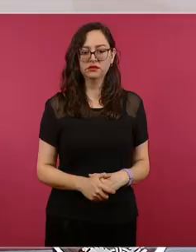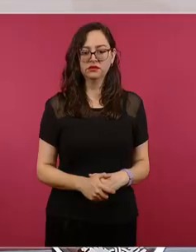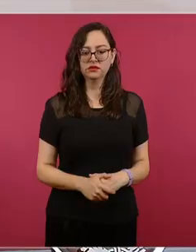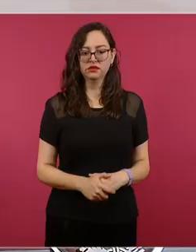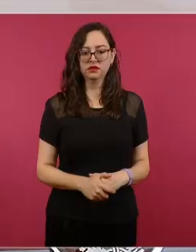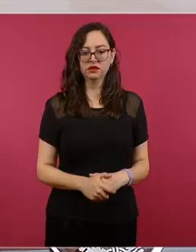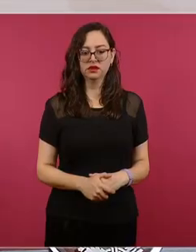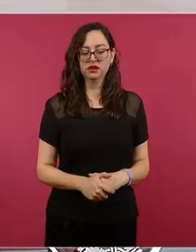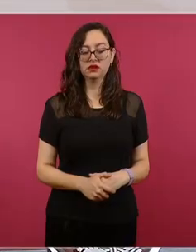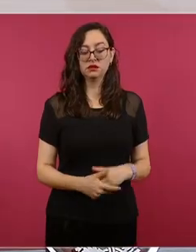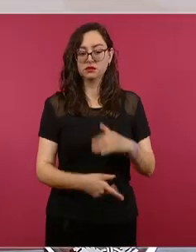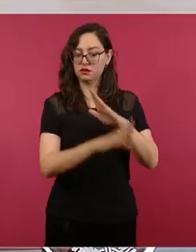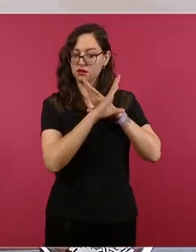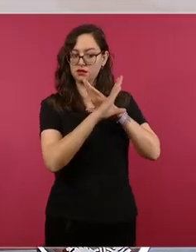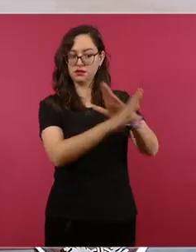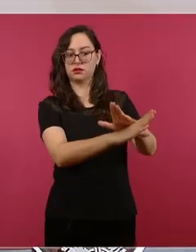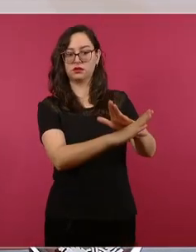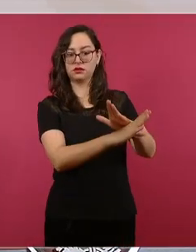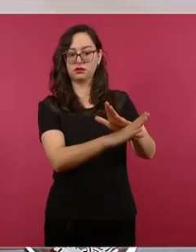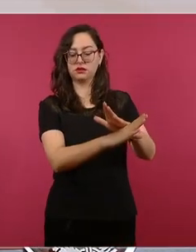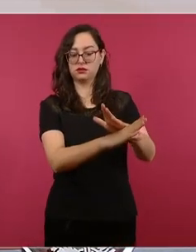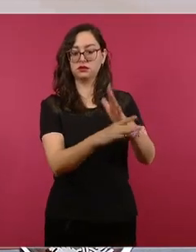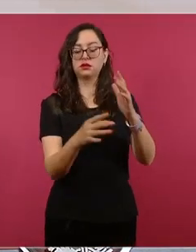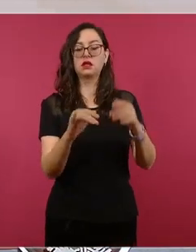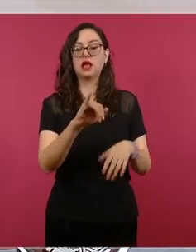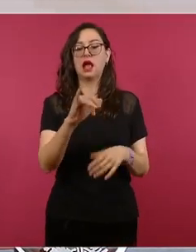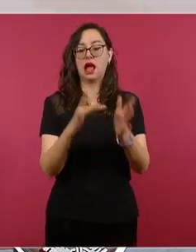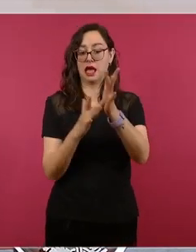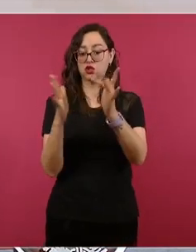el corazón de Jesús, está contigo.